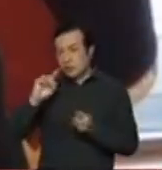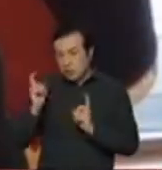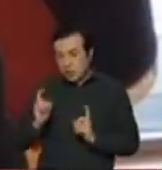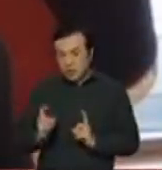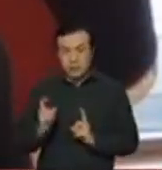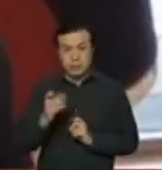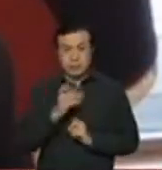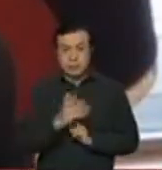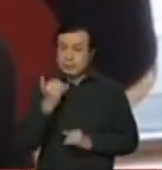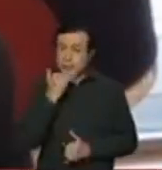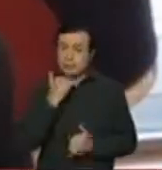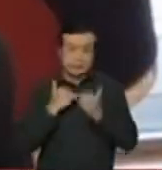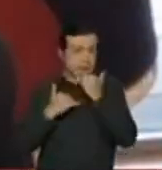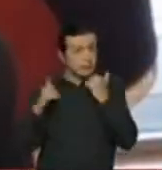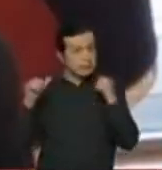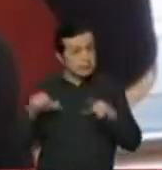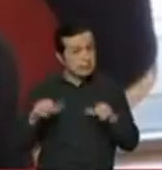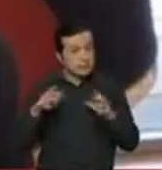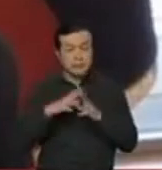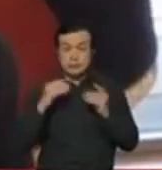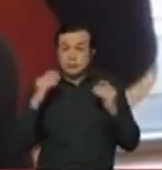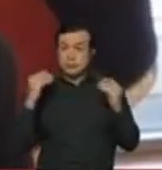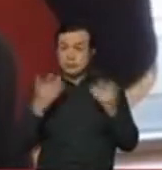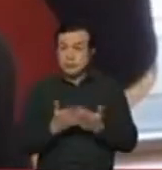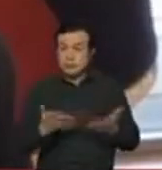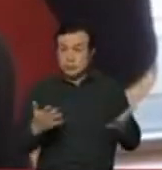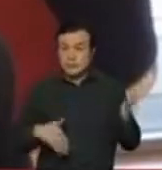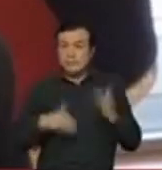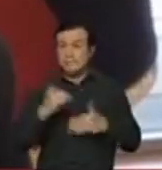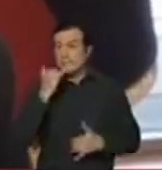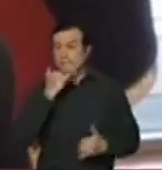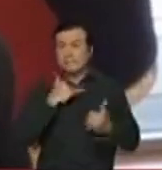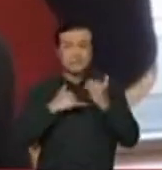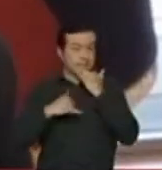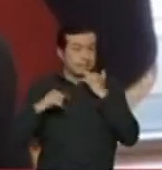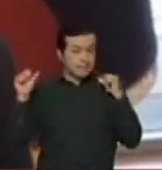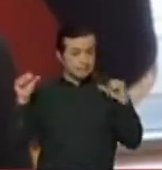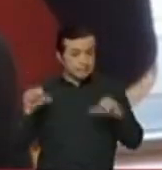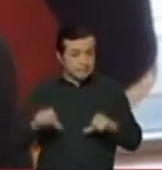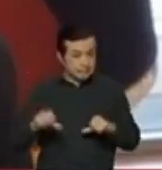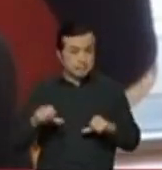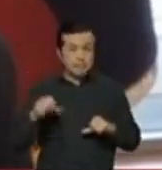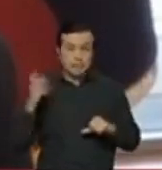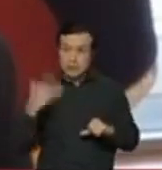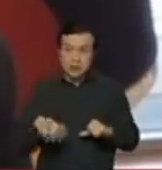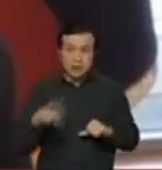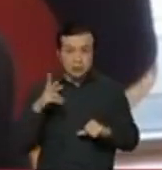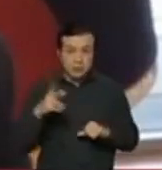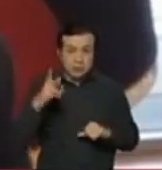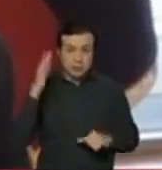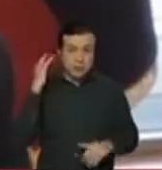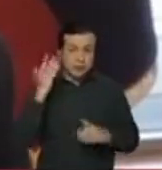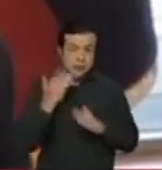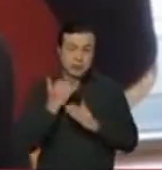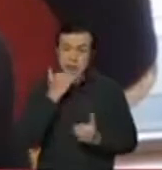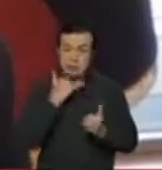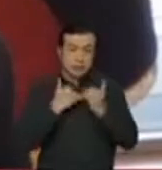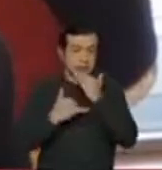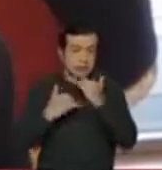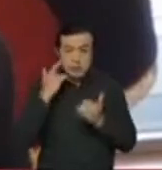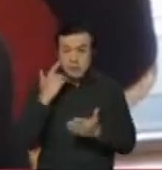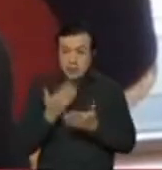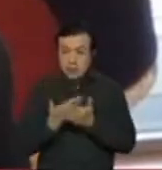porque esas son, digamos, las ineficiencias que han estado permanentemente vistas